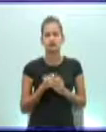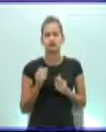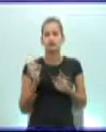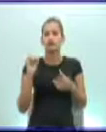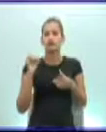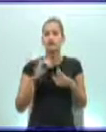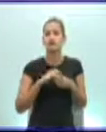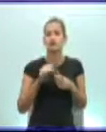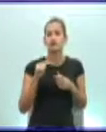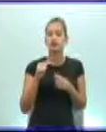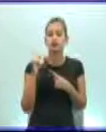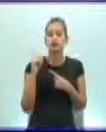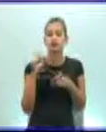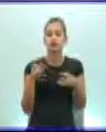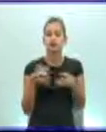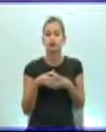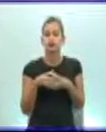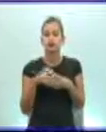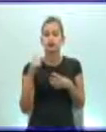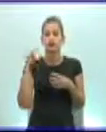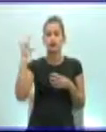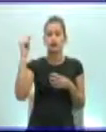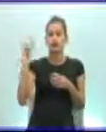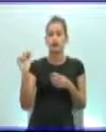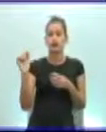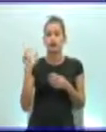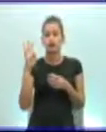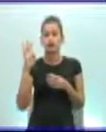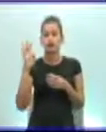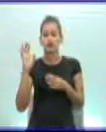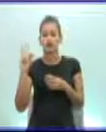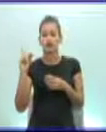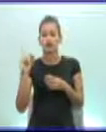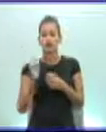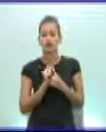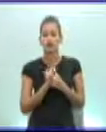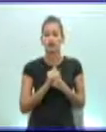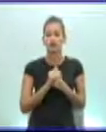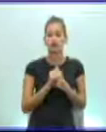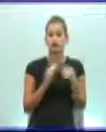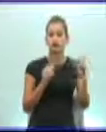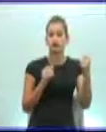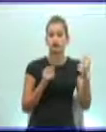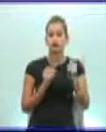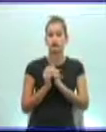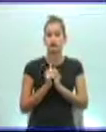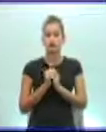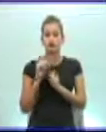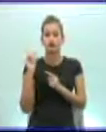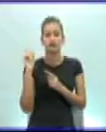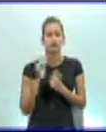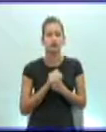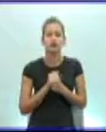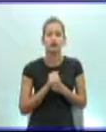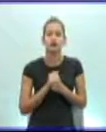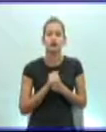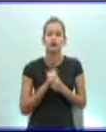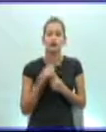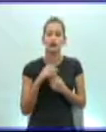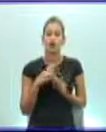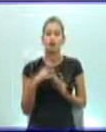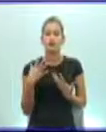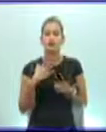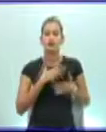va a estar esta solución y esta solución que tenemos aquí. Este es el conjunto más restringido al que